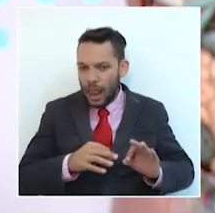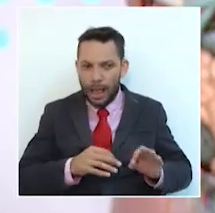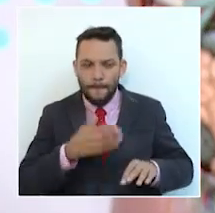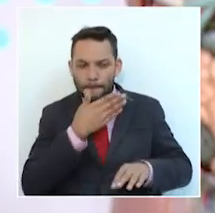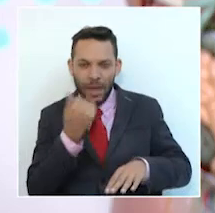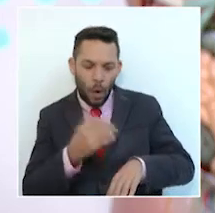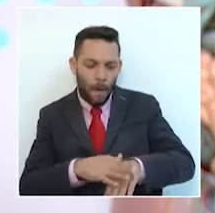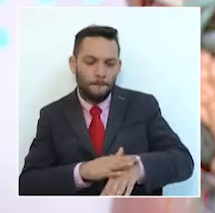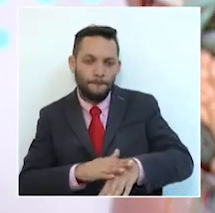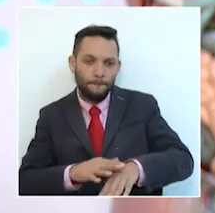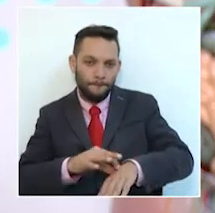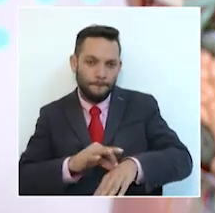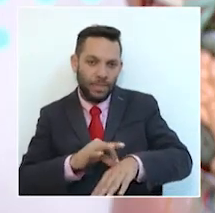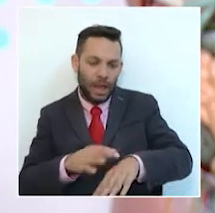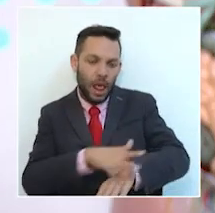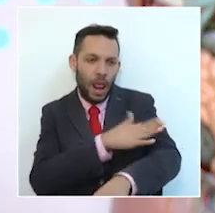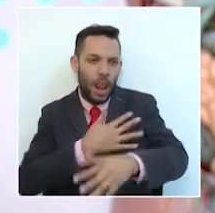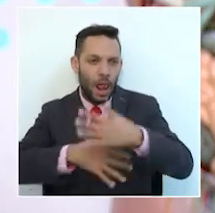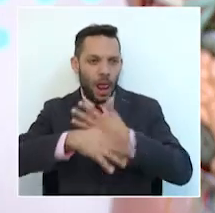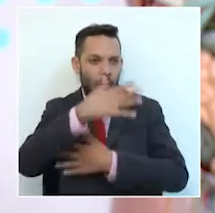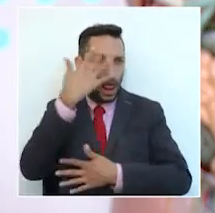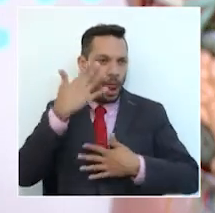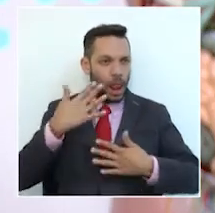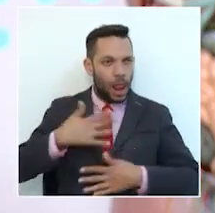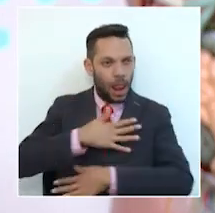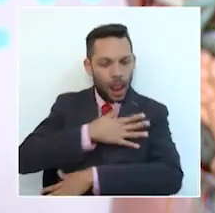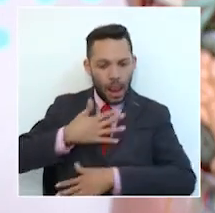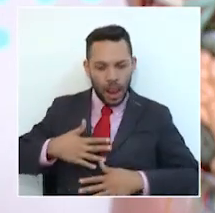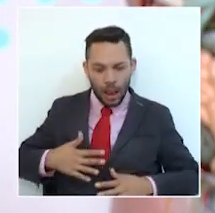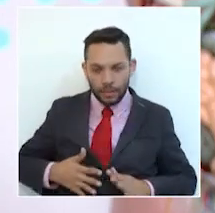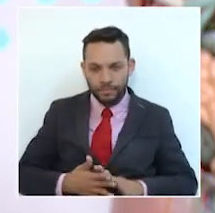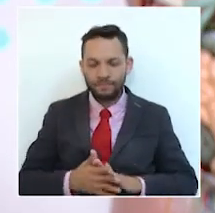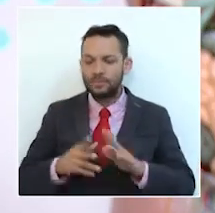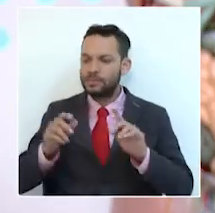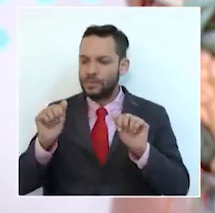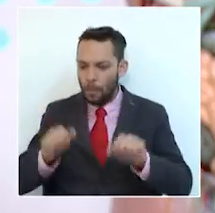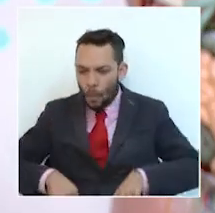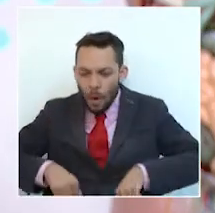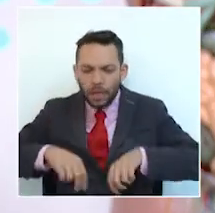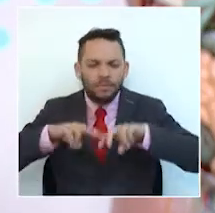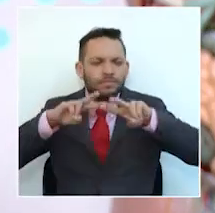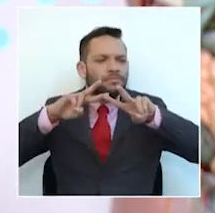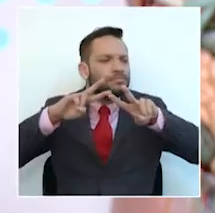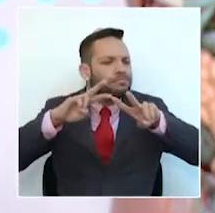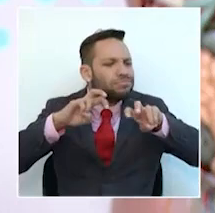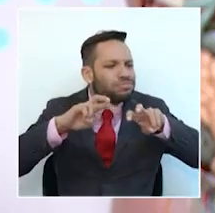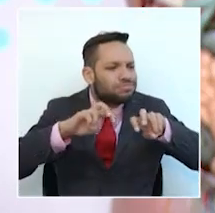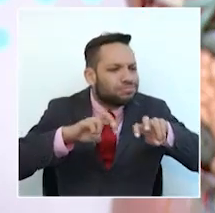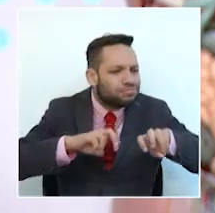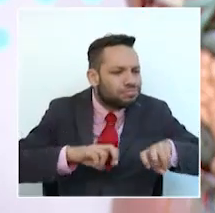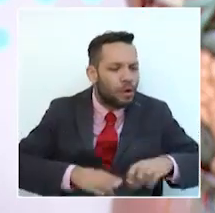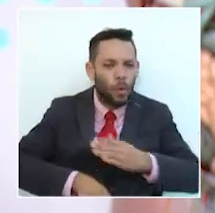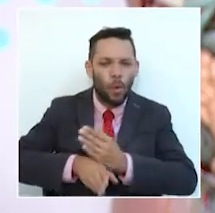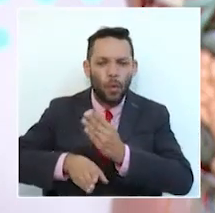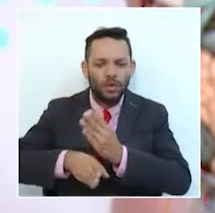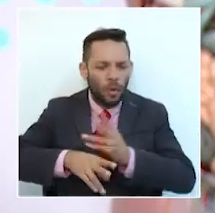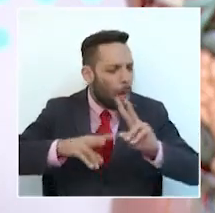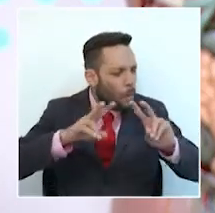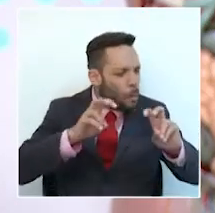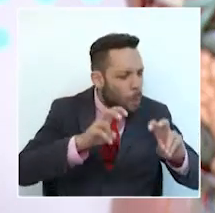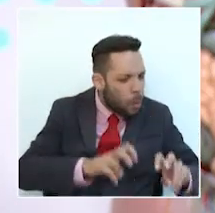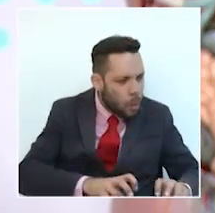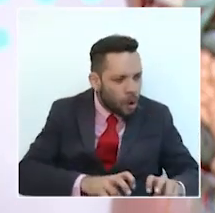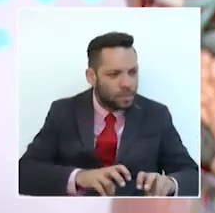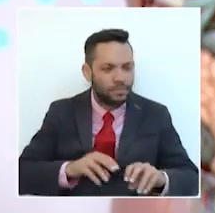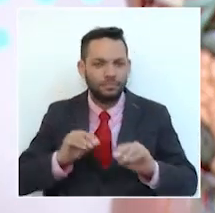y reumatología como ya hemos indicado pero investiguemos esa composición investigamos esos usos después